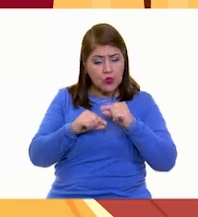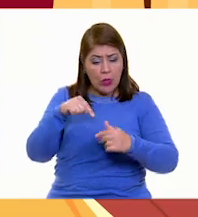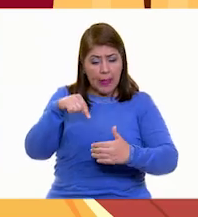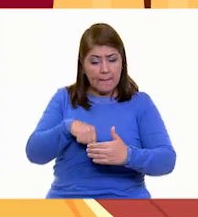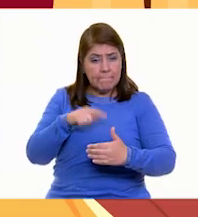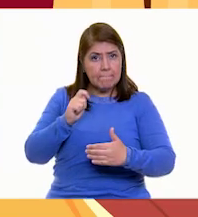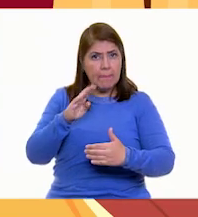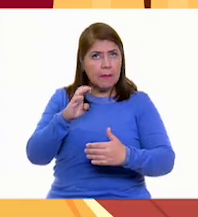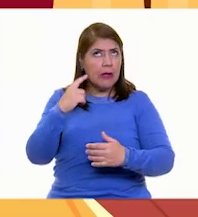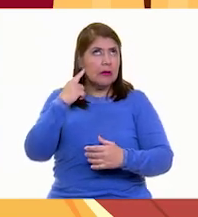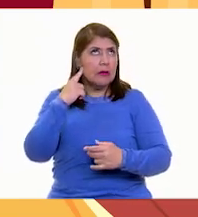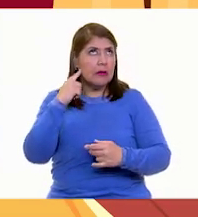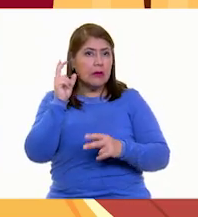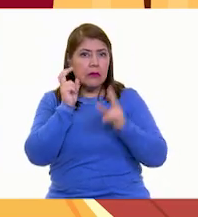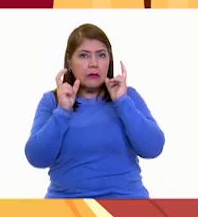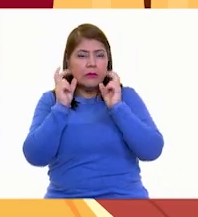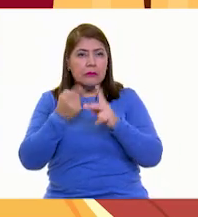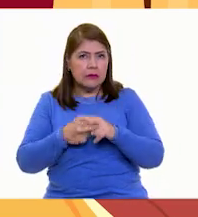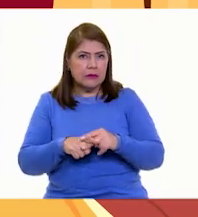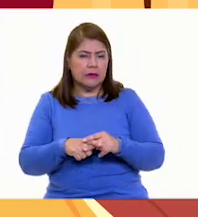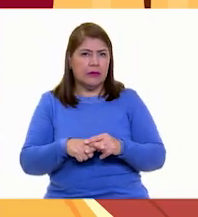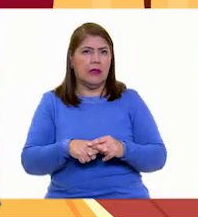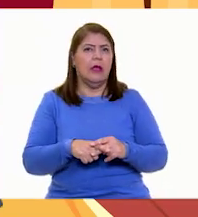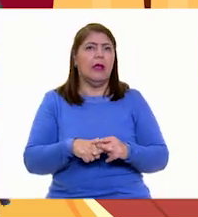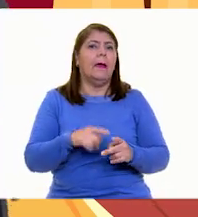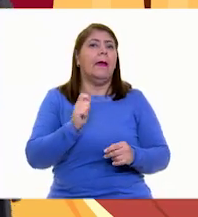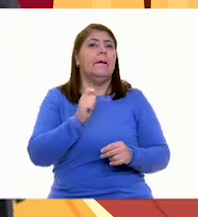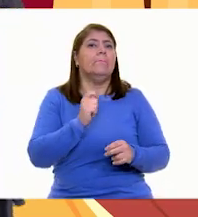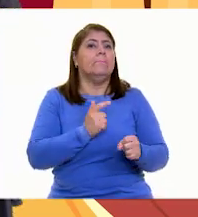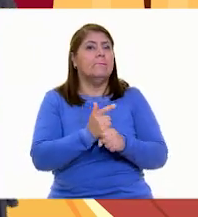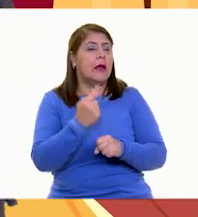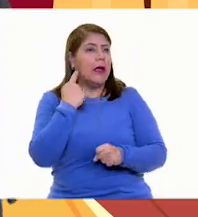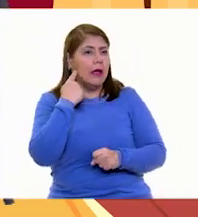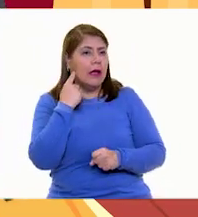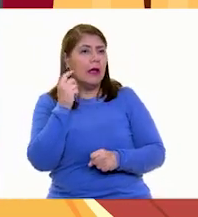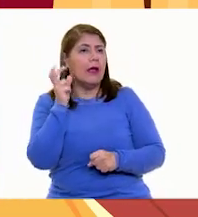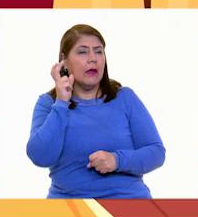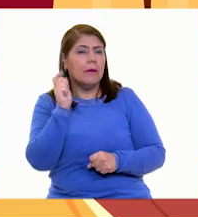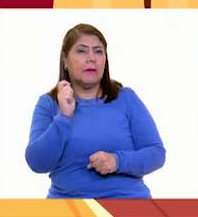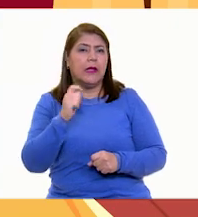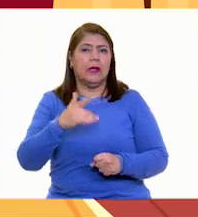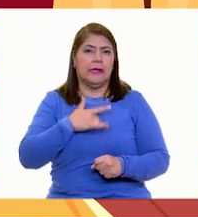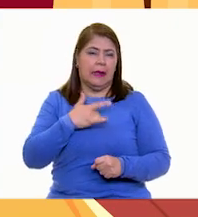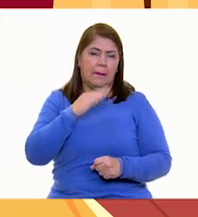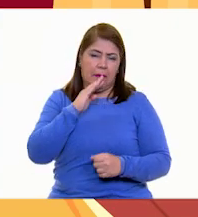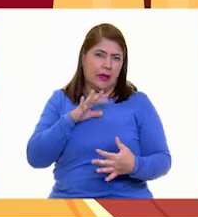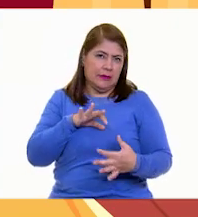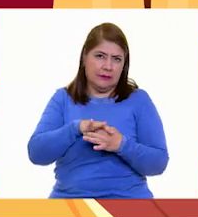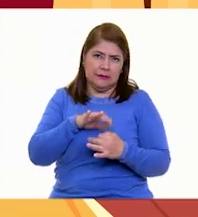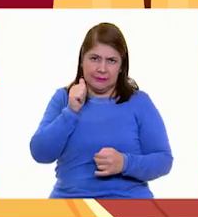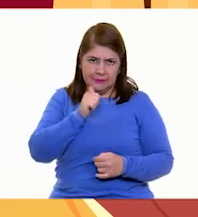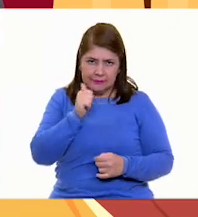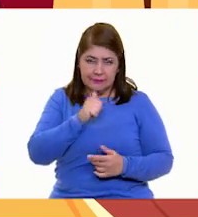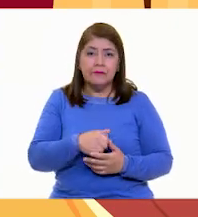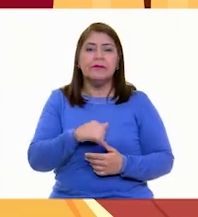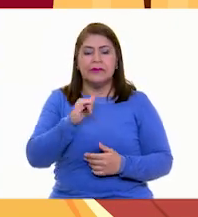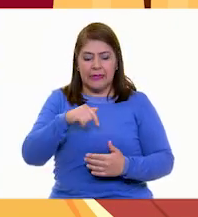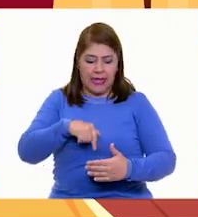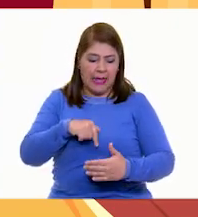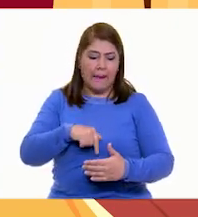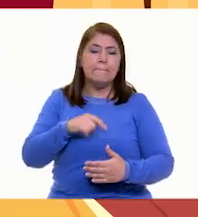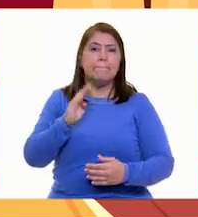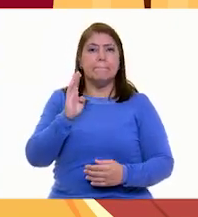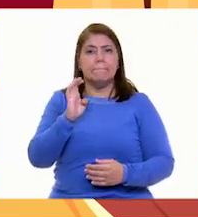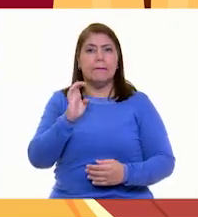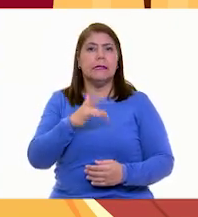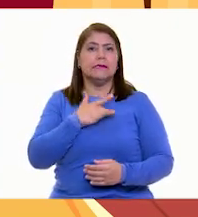empieza a escuchar. Bueno, empieza a reconocer mi voz porque a ti siempre te ha sentido. Ah, claro. Lo que pasa es que nuestro bebé siente el